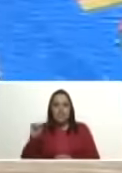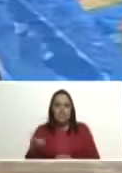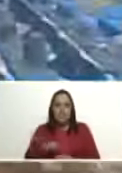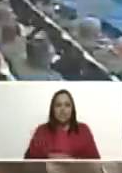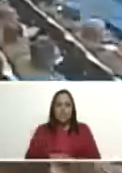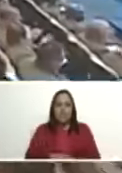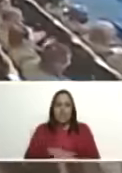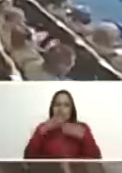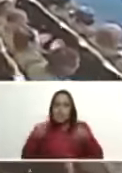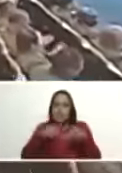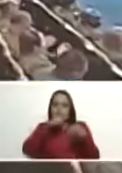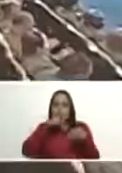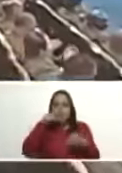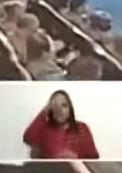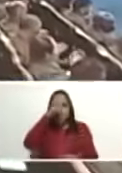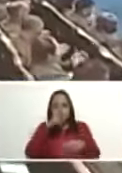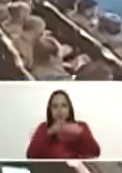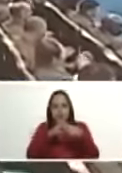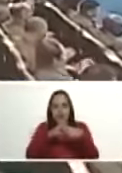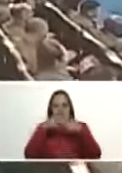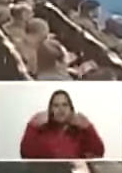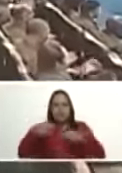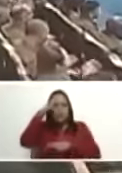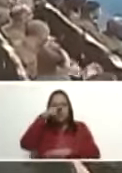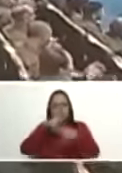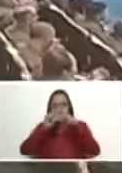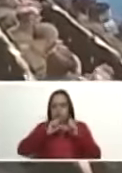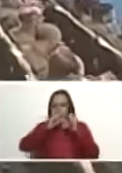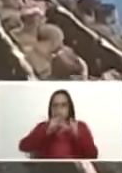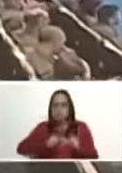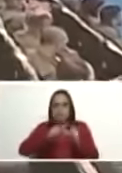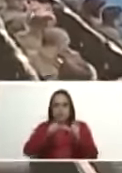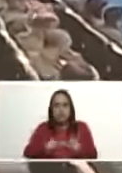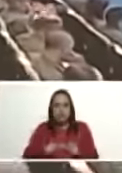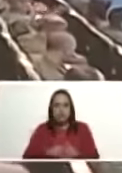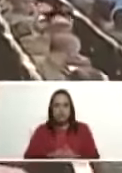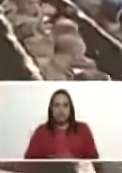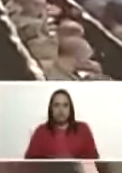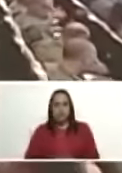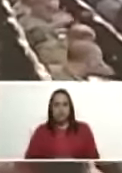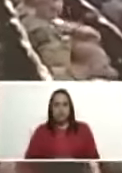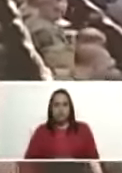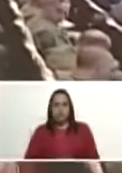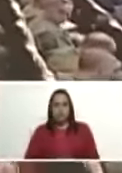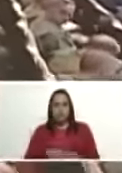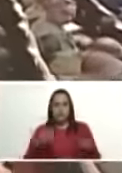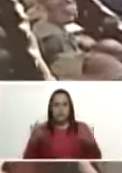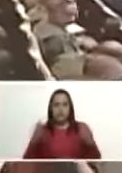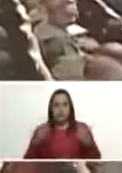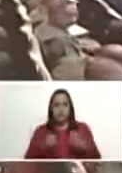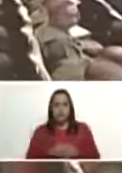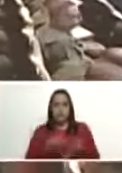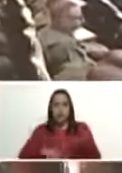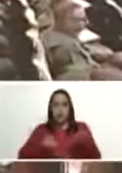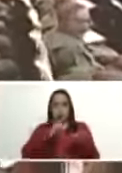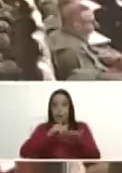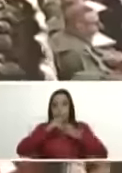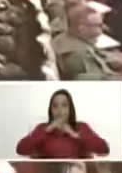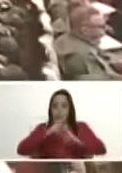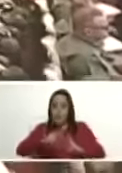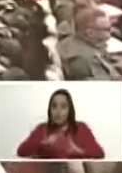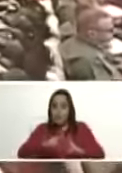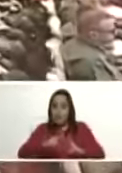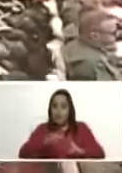a su nombre. Homenaje eterno. Nuevamente la respuesta fue